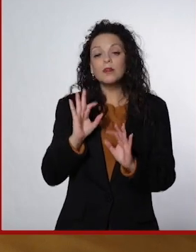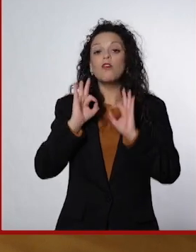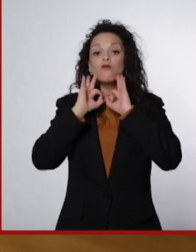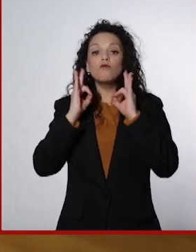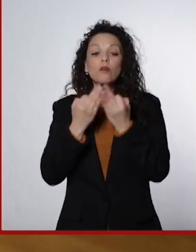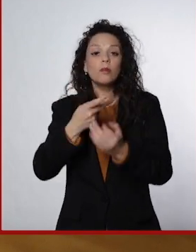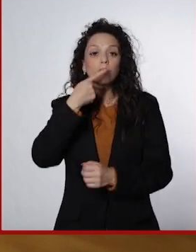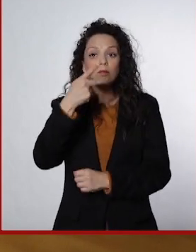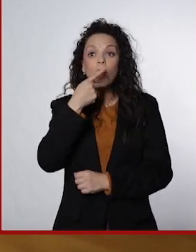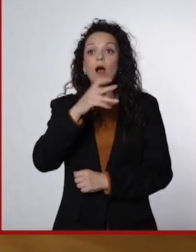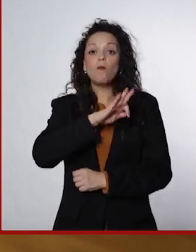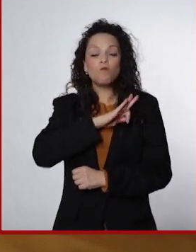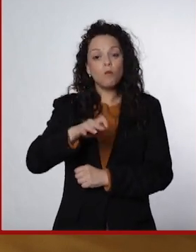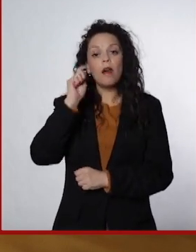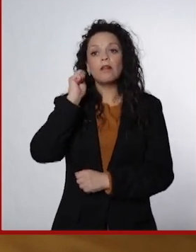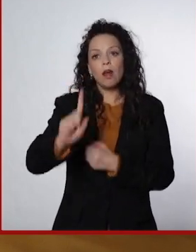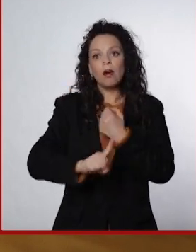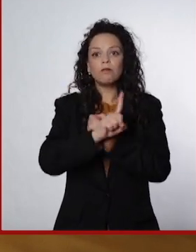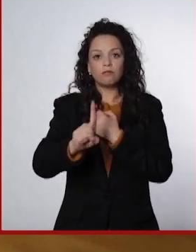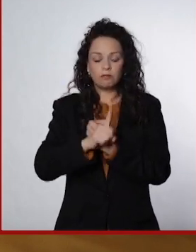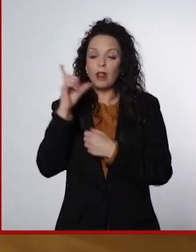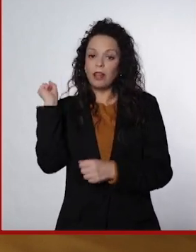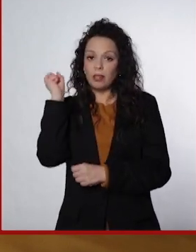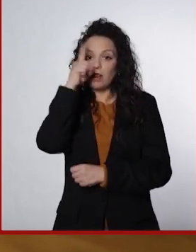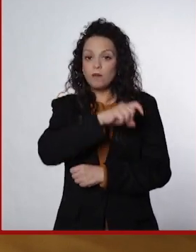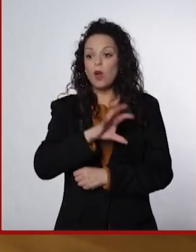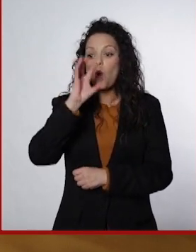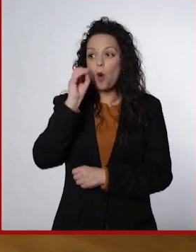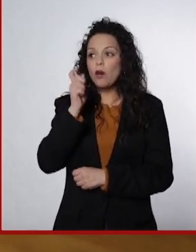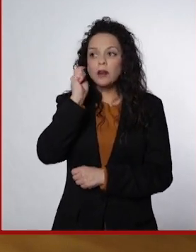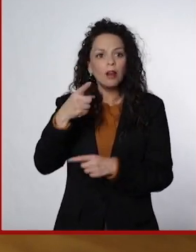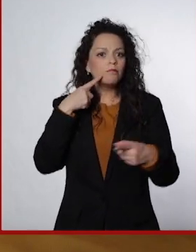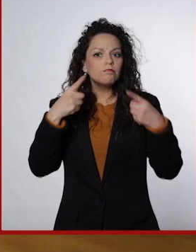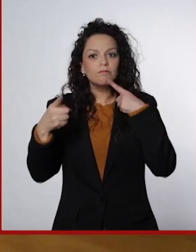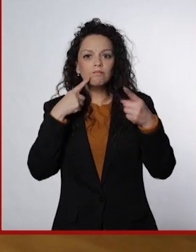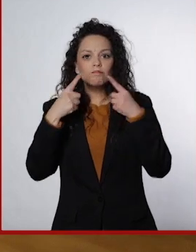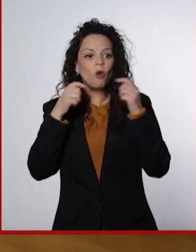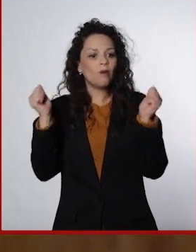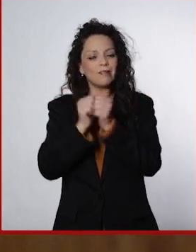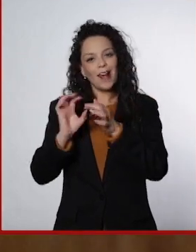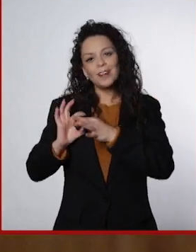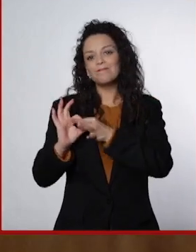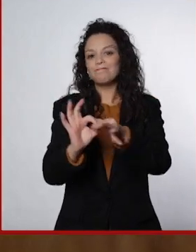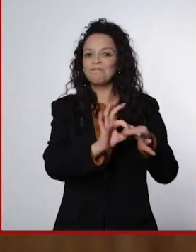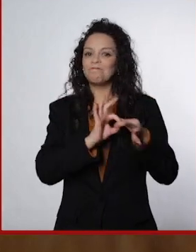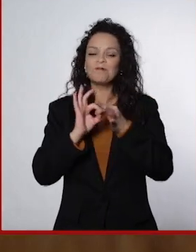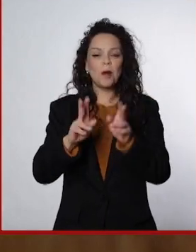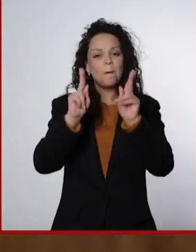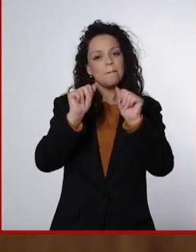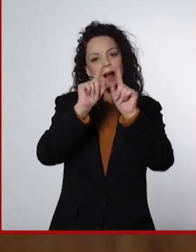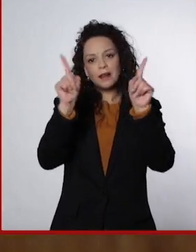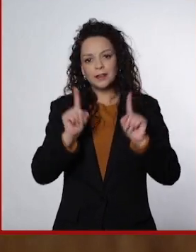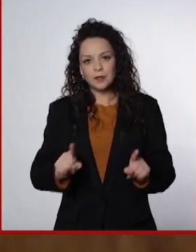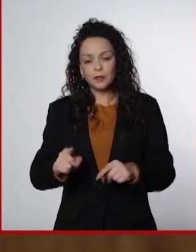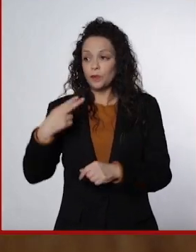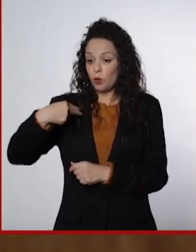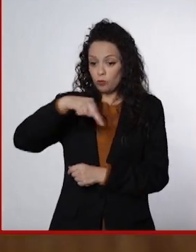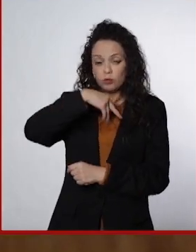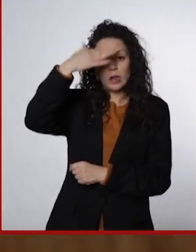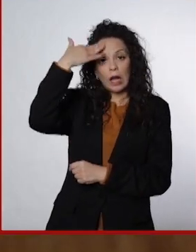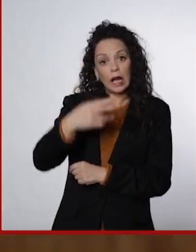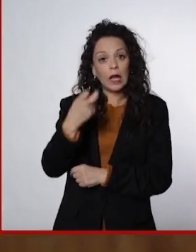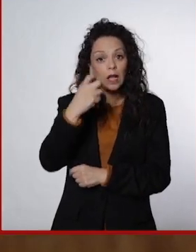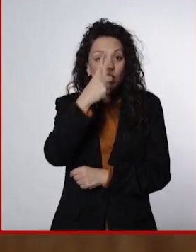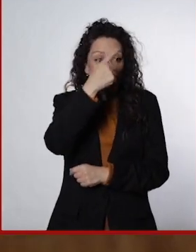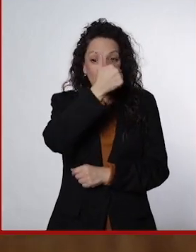puede detonar situaciones conflictivas o bien diálogos constructivos en armonía y en paz. Sabemos que cada una de